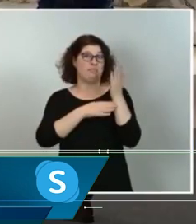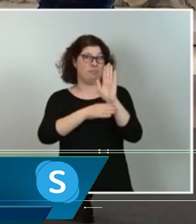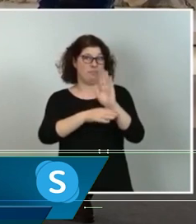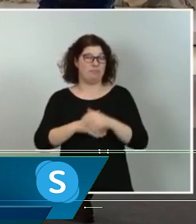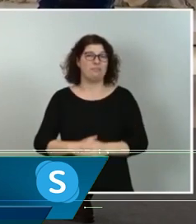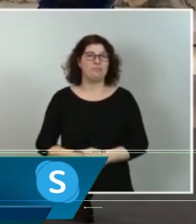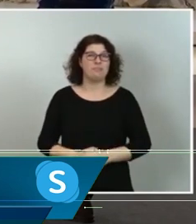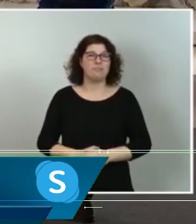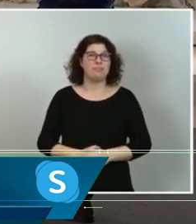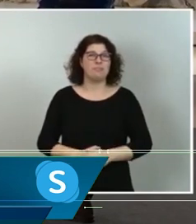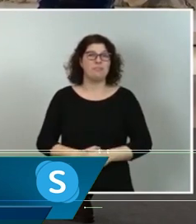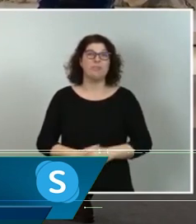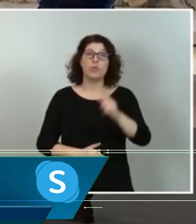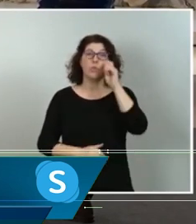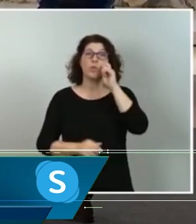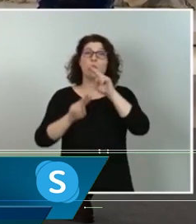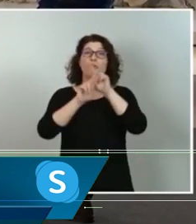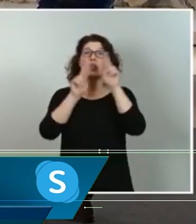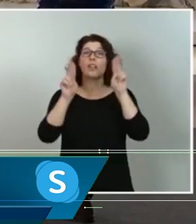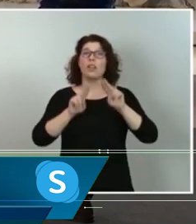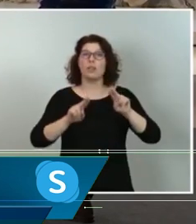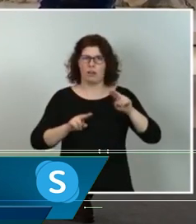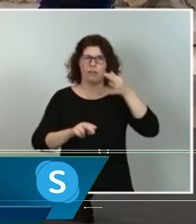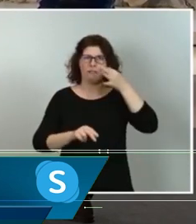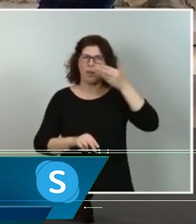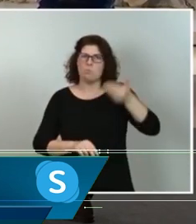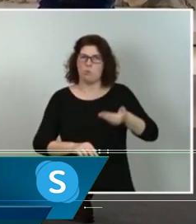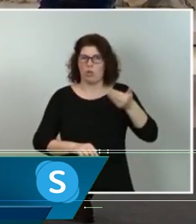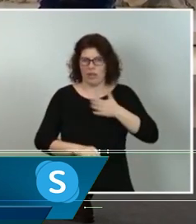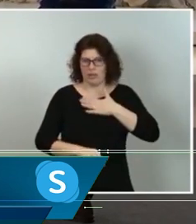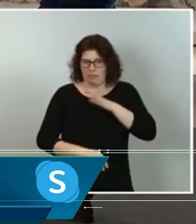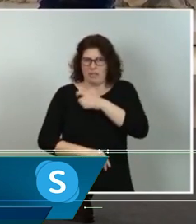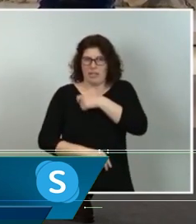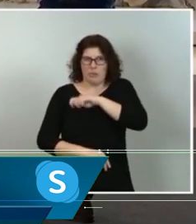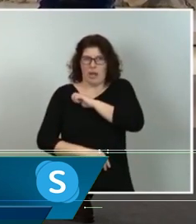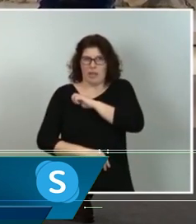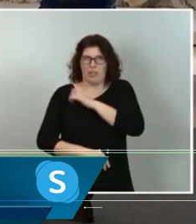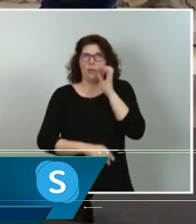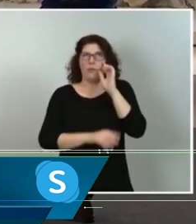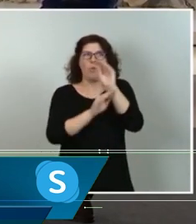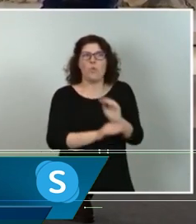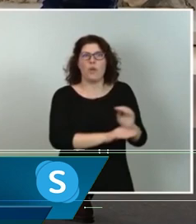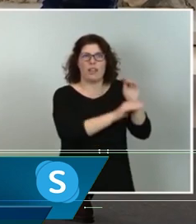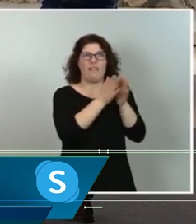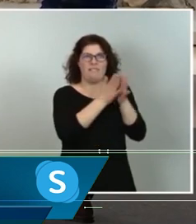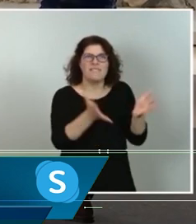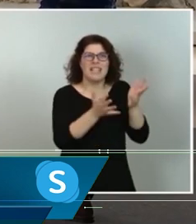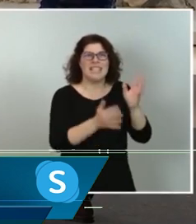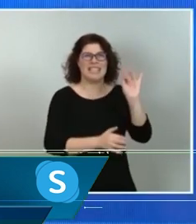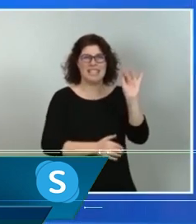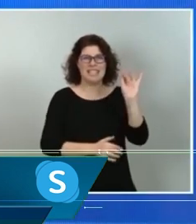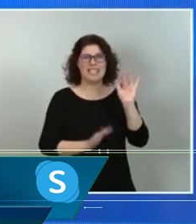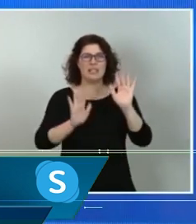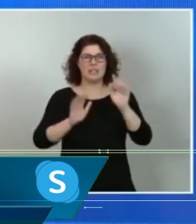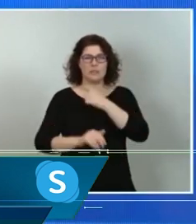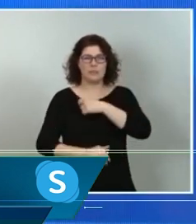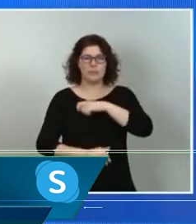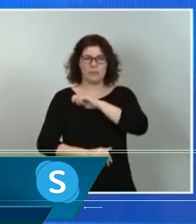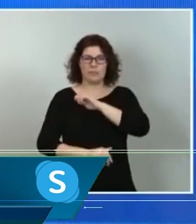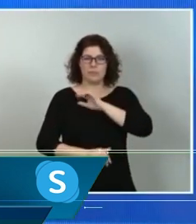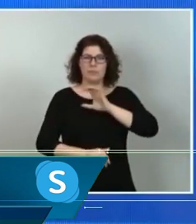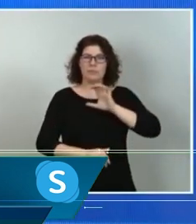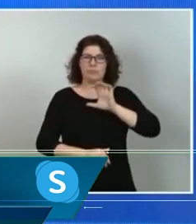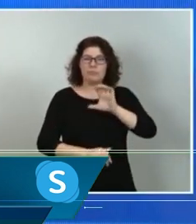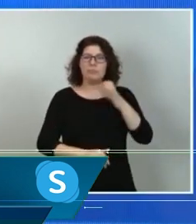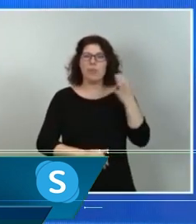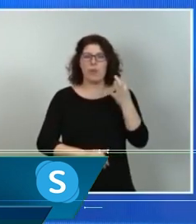democracia mediática, donde quien domina los medios de comunicación, obviamente, tiene mayor capacidad de inducir a la población